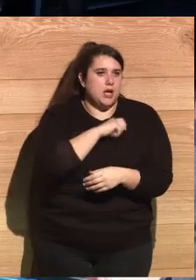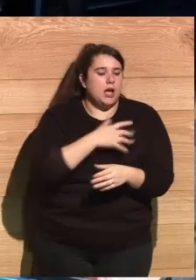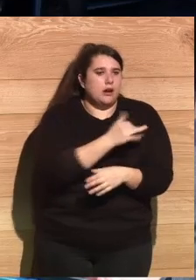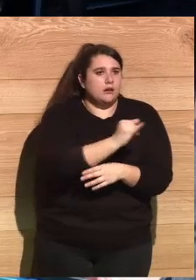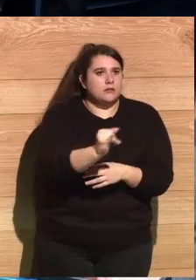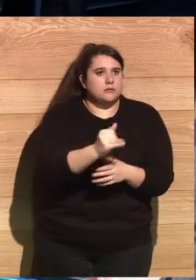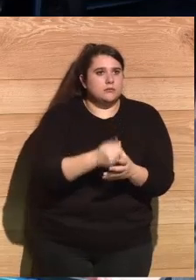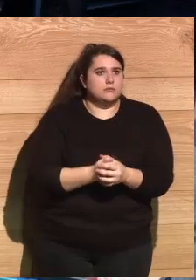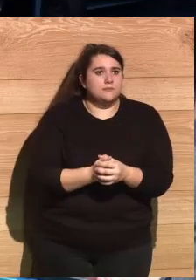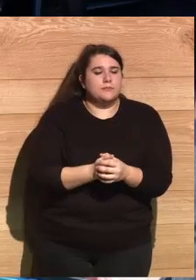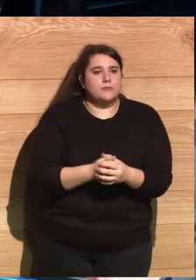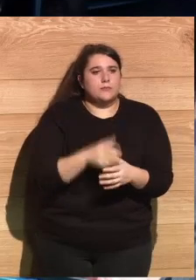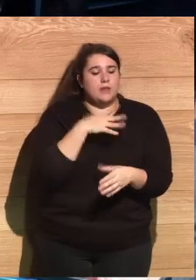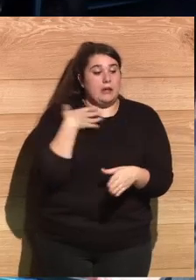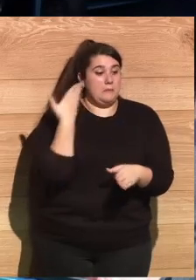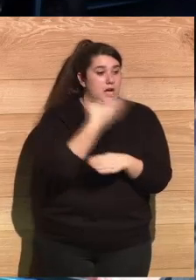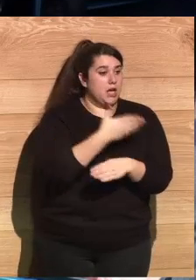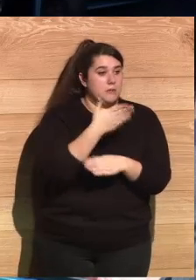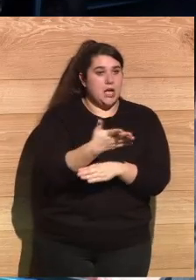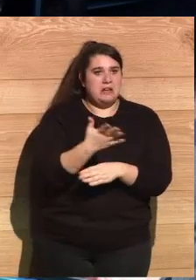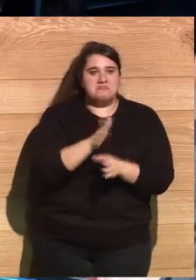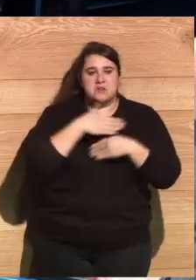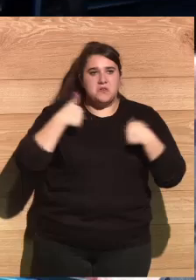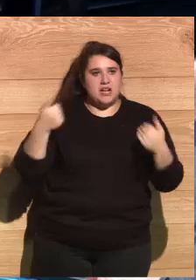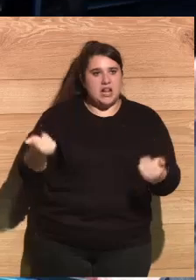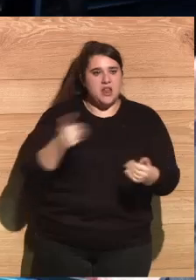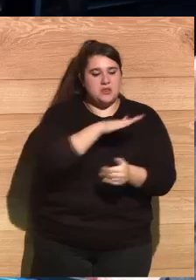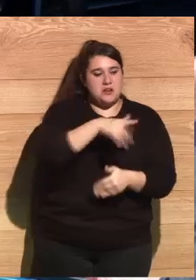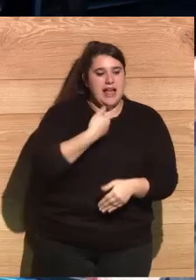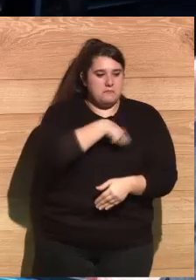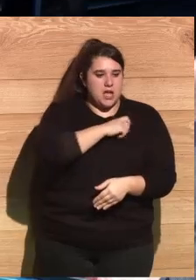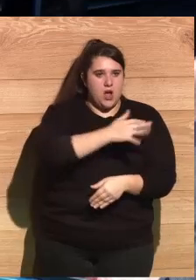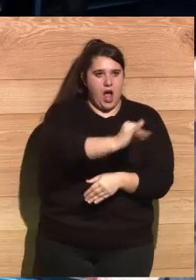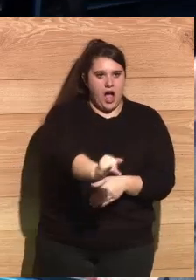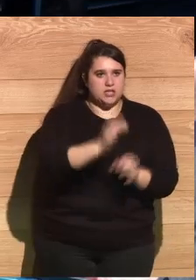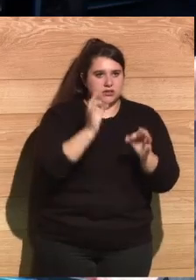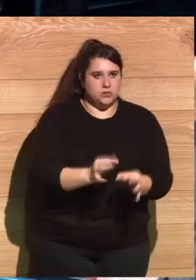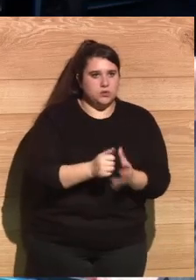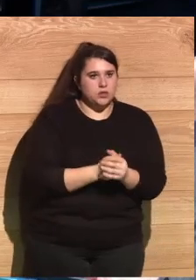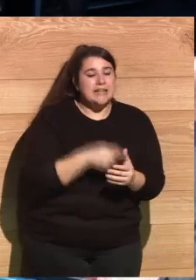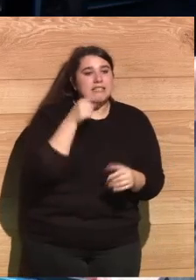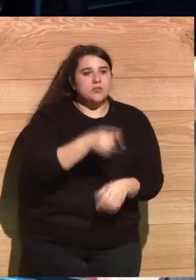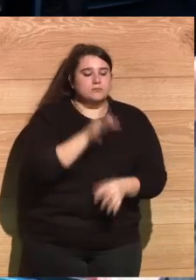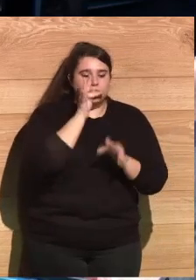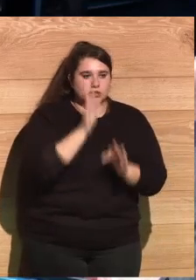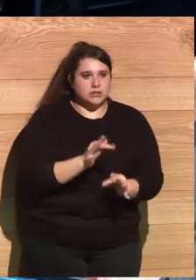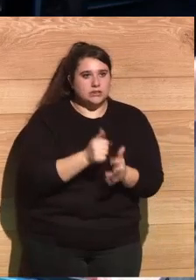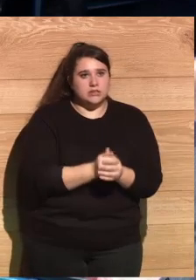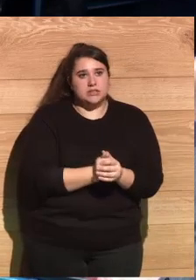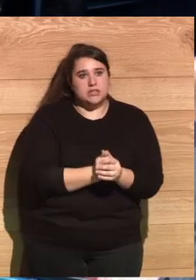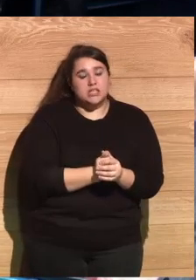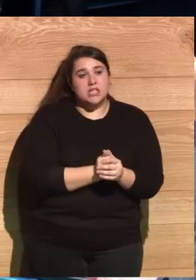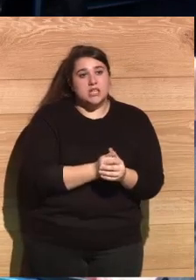muy presente. Entonces, a cualquier lugar donde vayas de Estados Unidos vas a encontrar un español. Eso te lo garantizo.